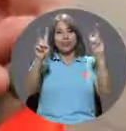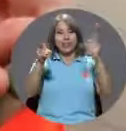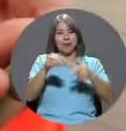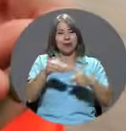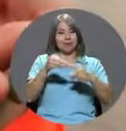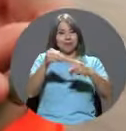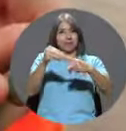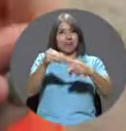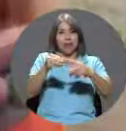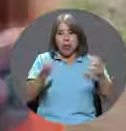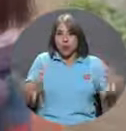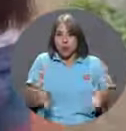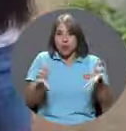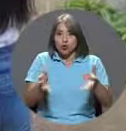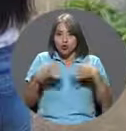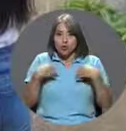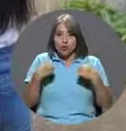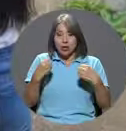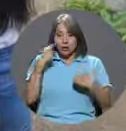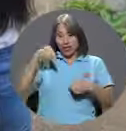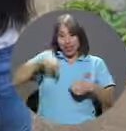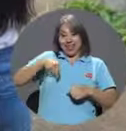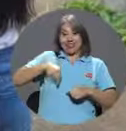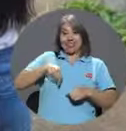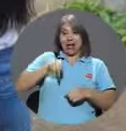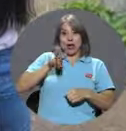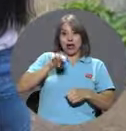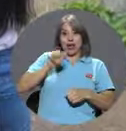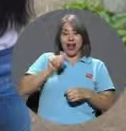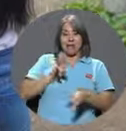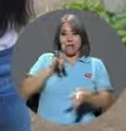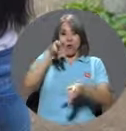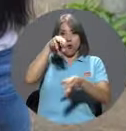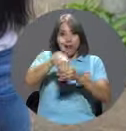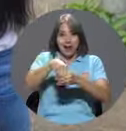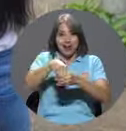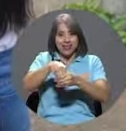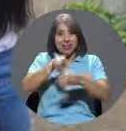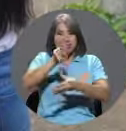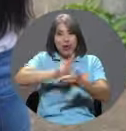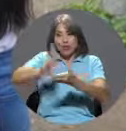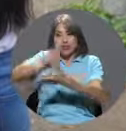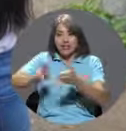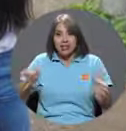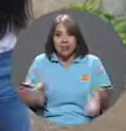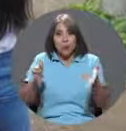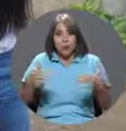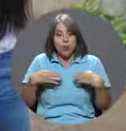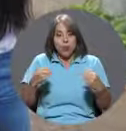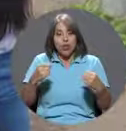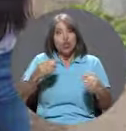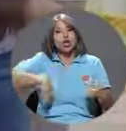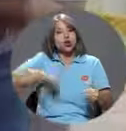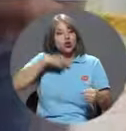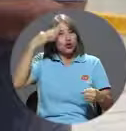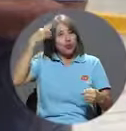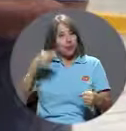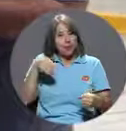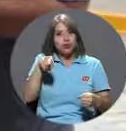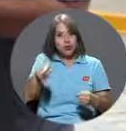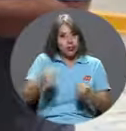salud como universidad que forma parte de las universidades promotoras de la salud. Creemos en eso, hemos apostado a eso